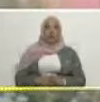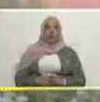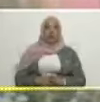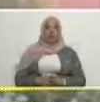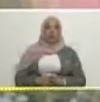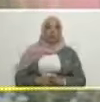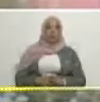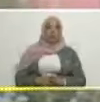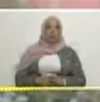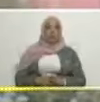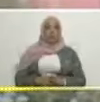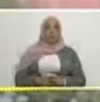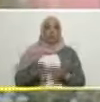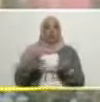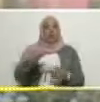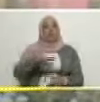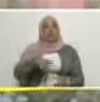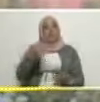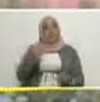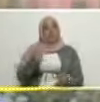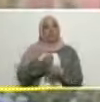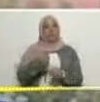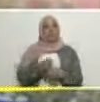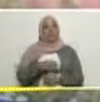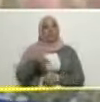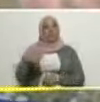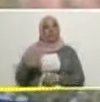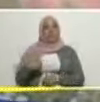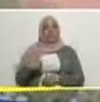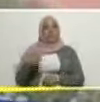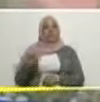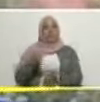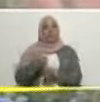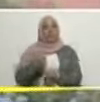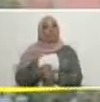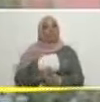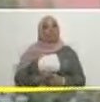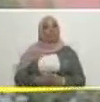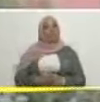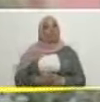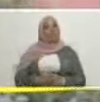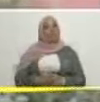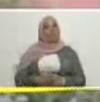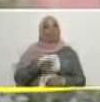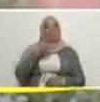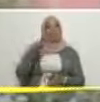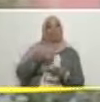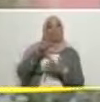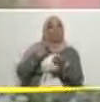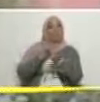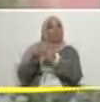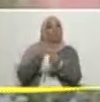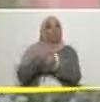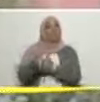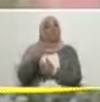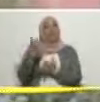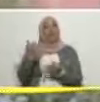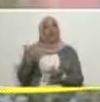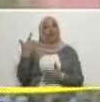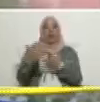Esta obra que estamos entregando hoy es la primera etapa del gran complejo deportivo,